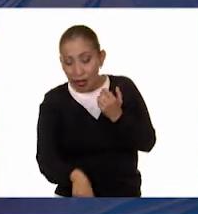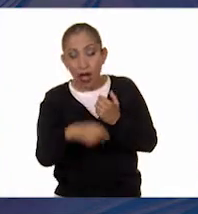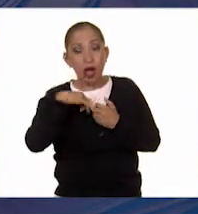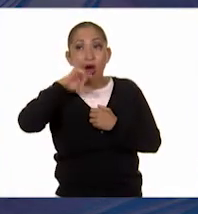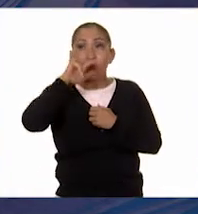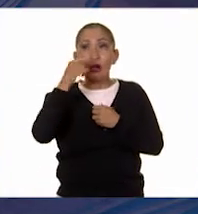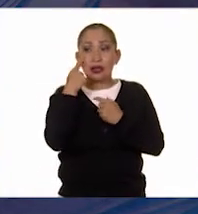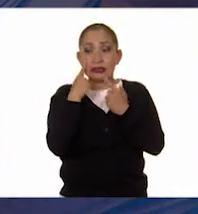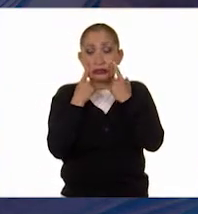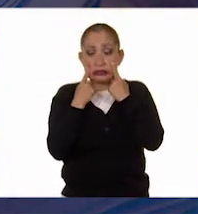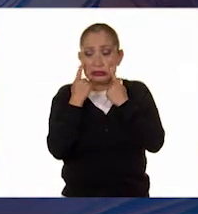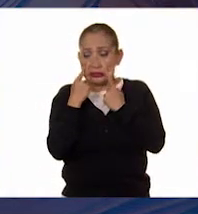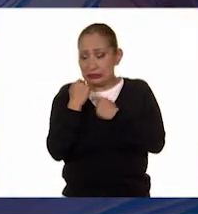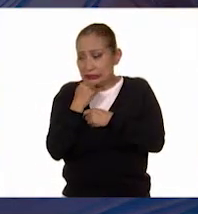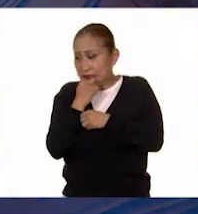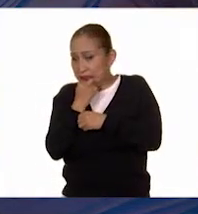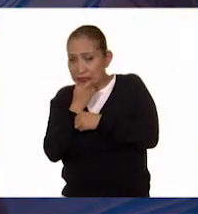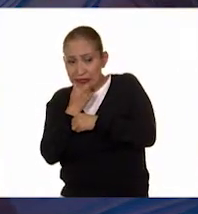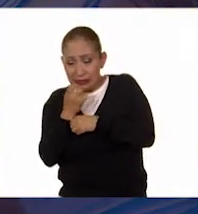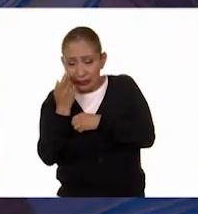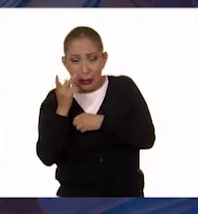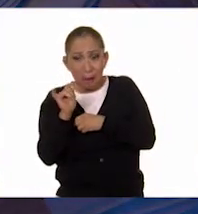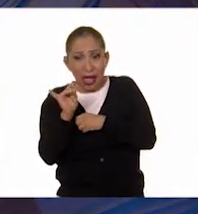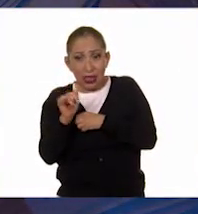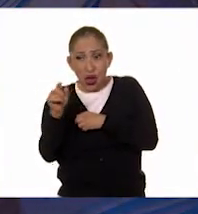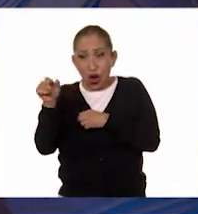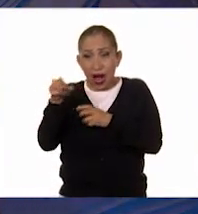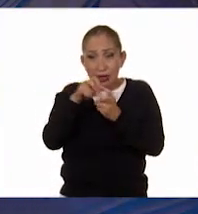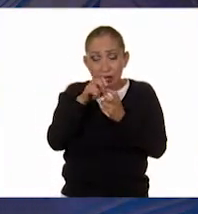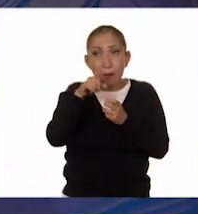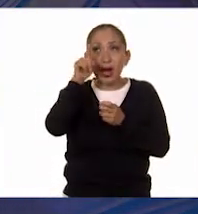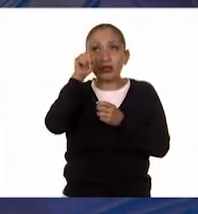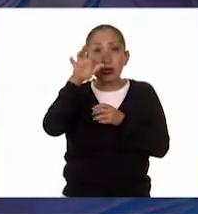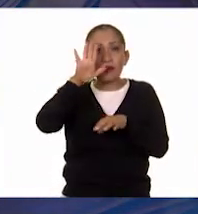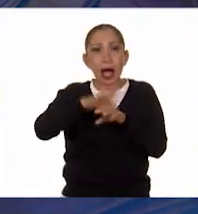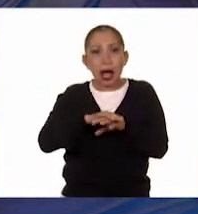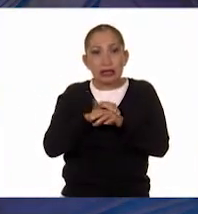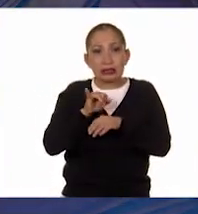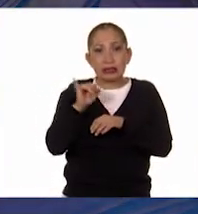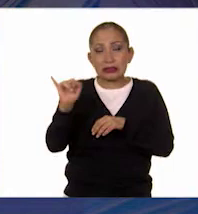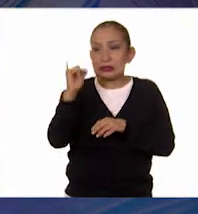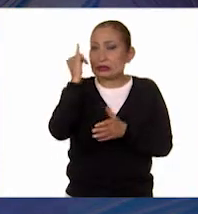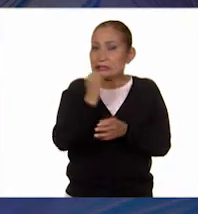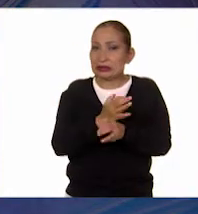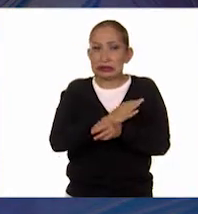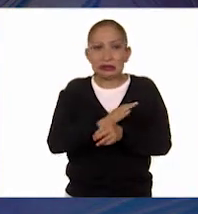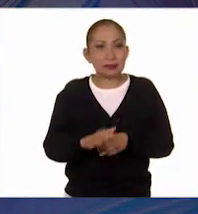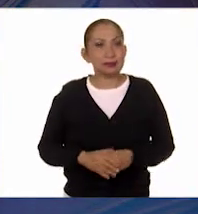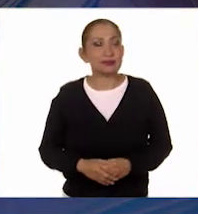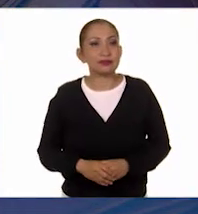Julia lloraba lejos de Pedro, del guardabosques y la ardilla, pero de ti más lejos, imposible.